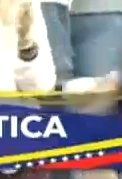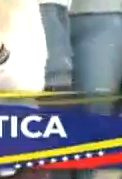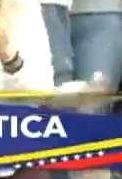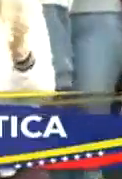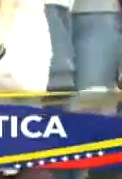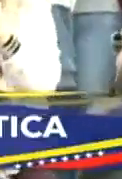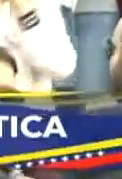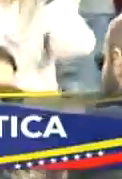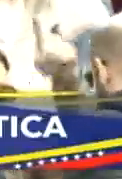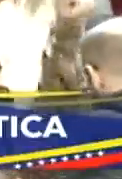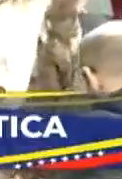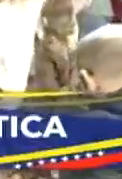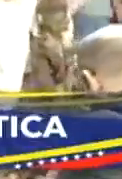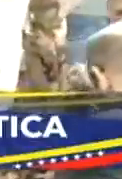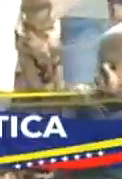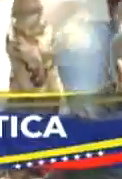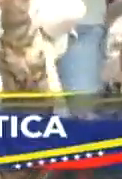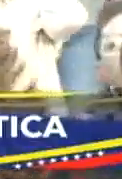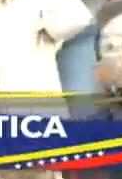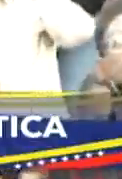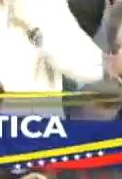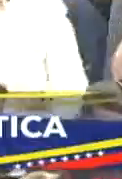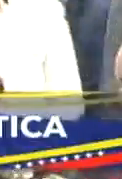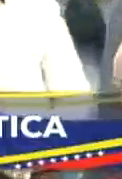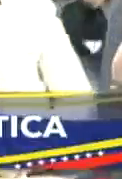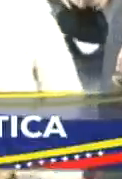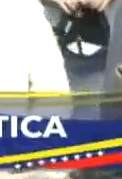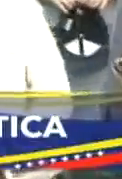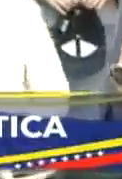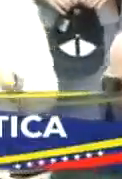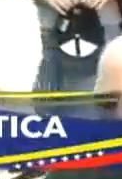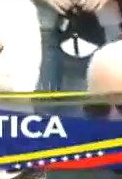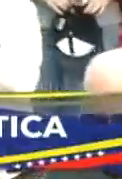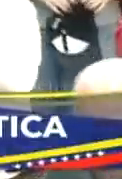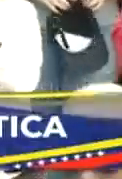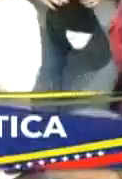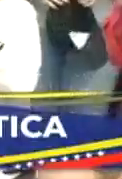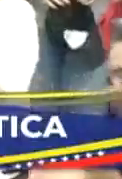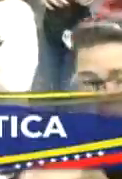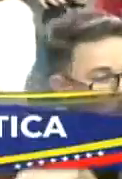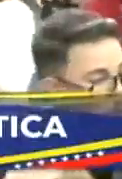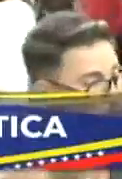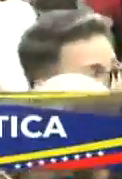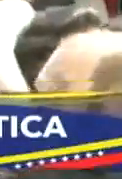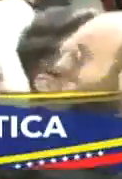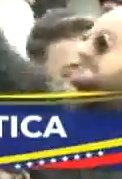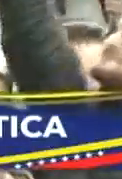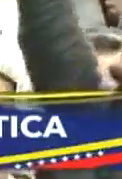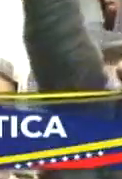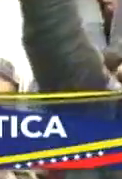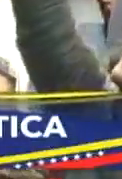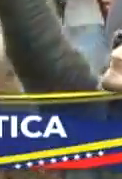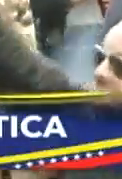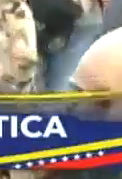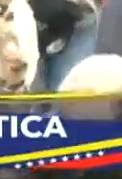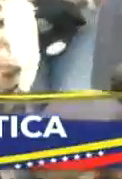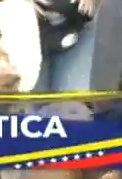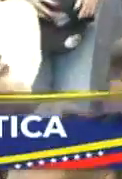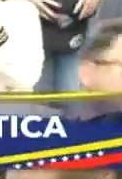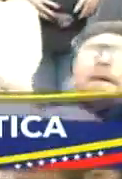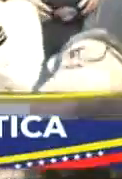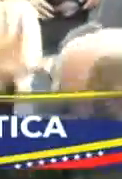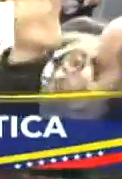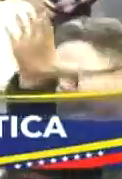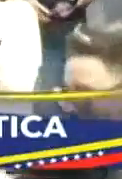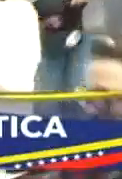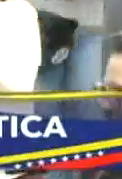a el presidente de la República, Nicolás Maduro, hoy 12 de febrero del año 2022. Bandera